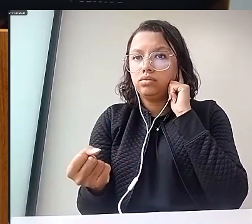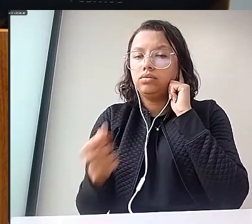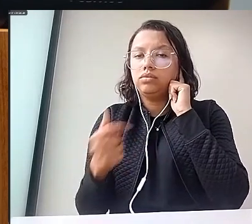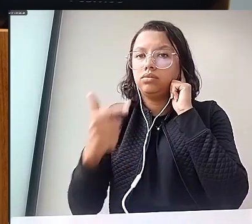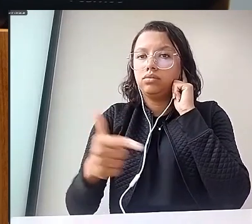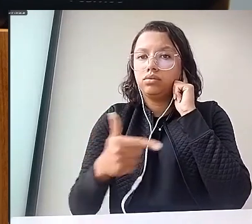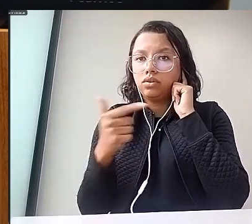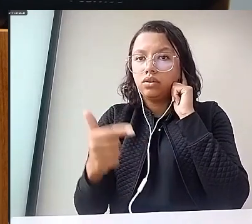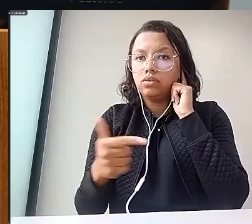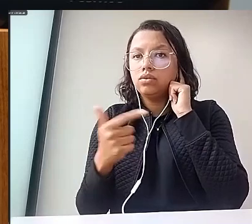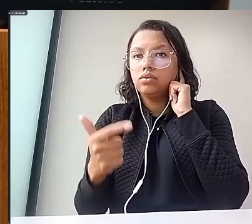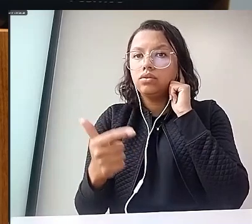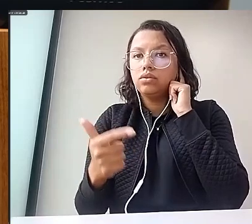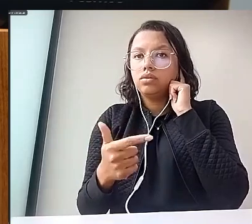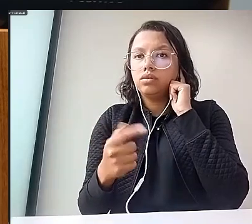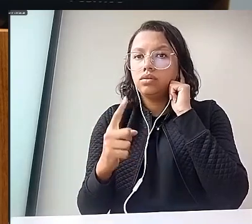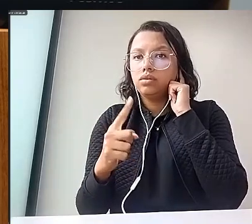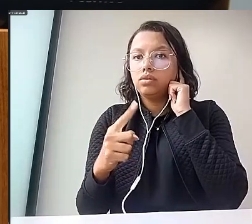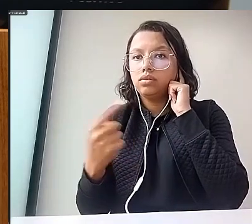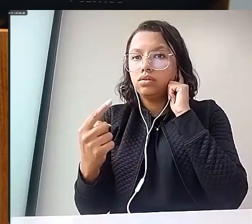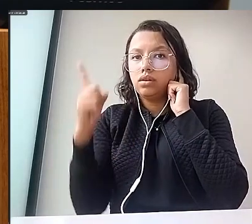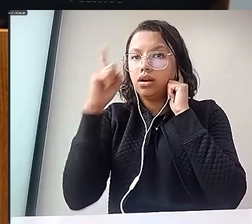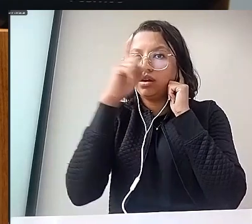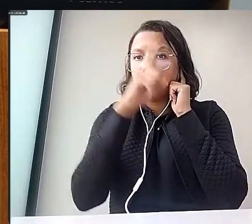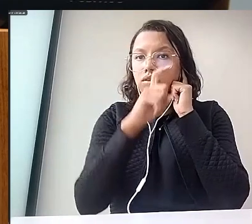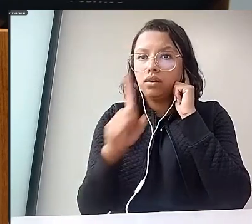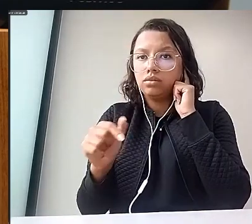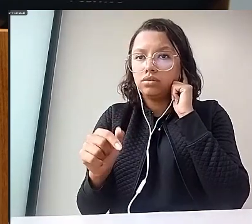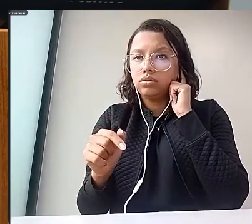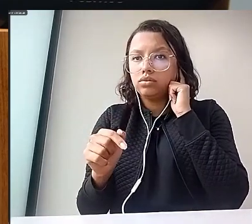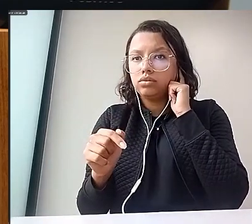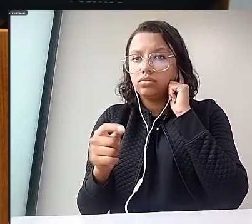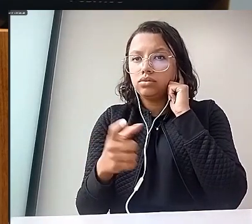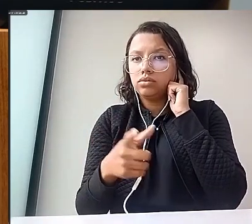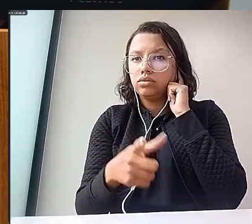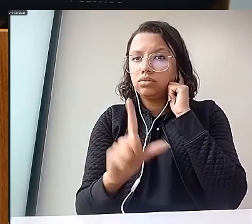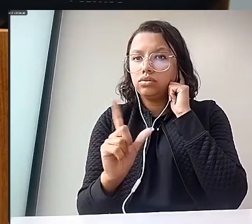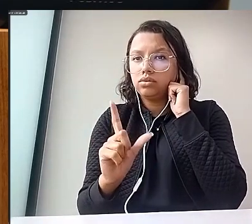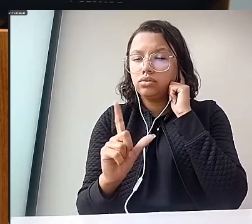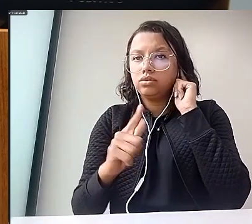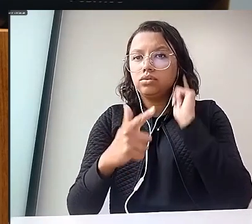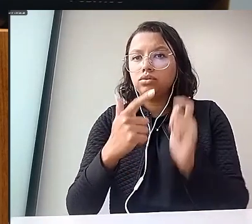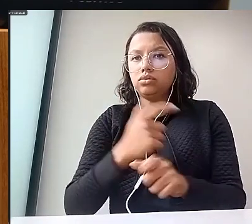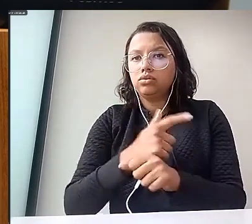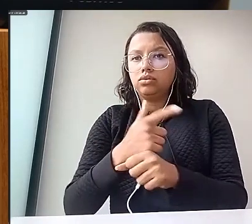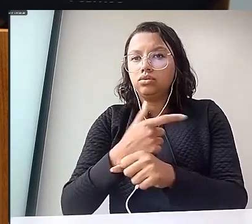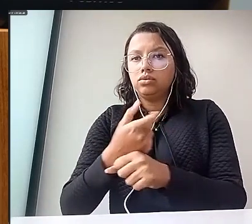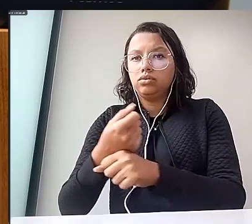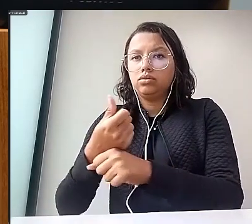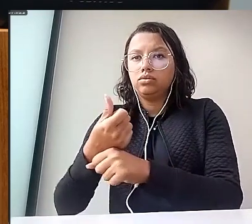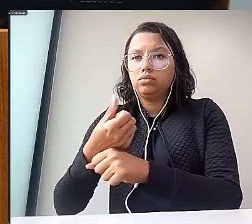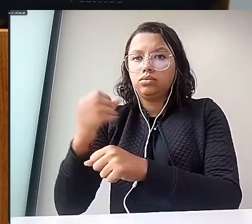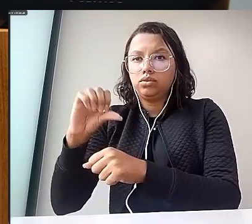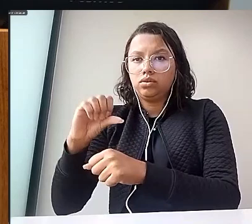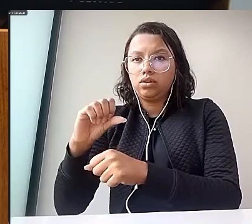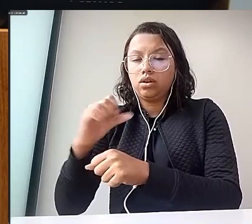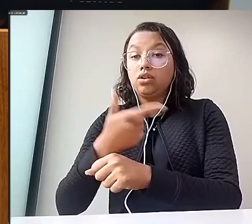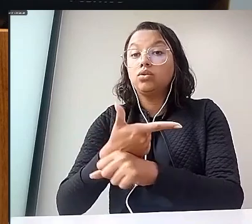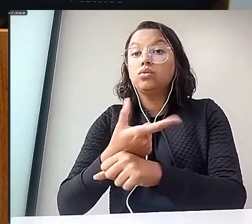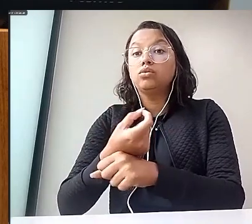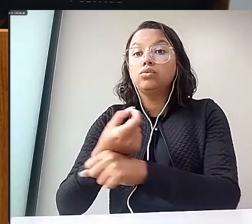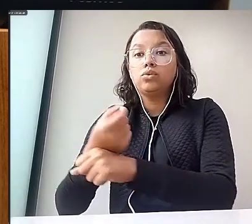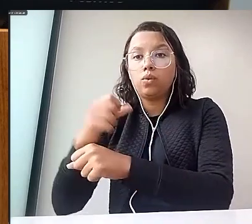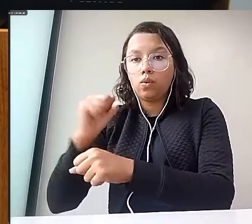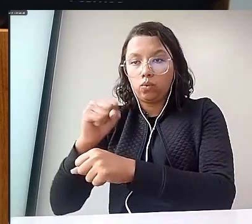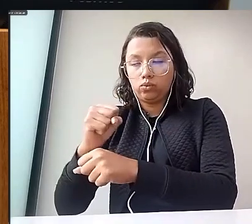bien, pero la dificultad es que antes de 2008, los tratados